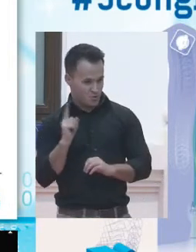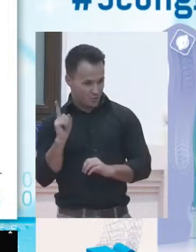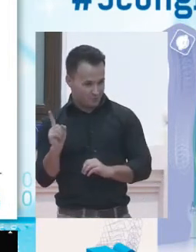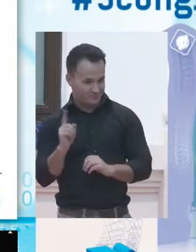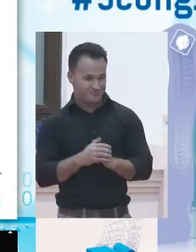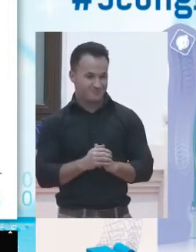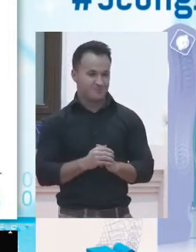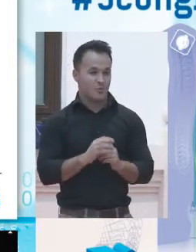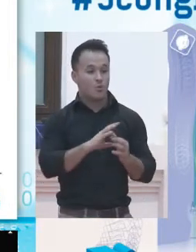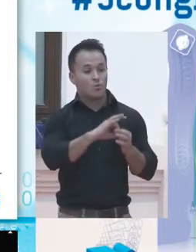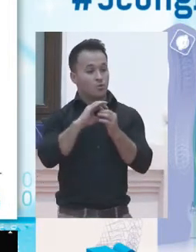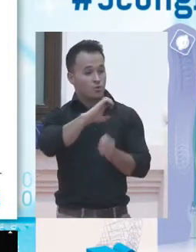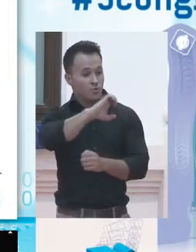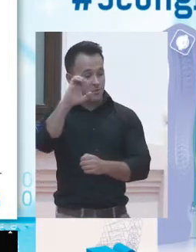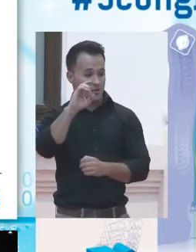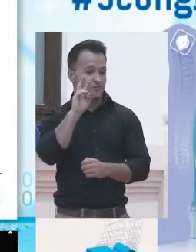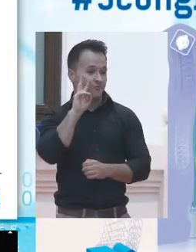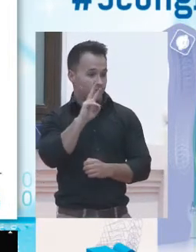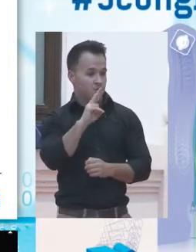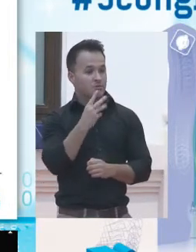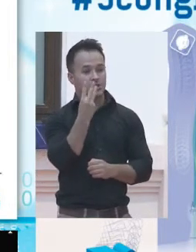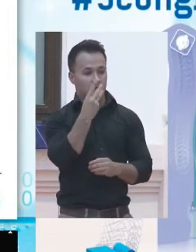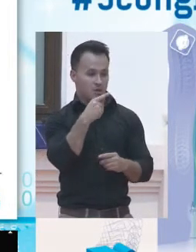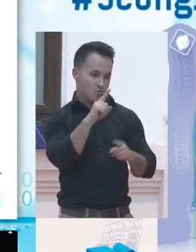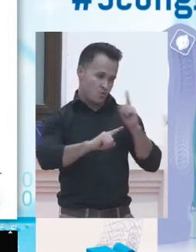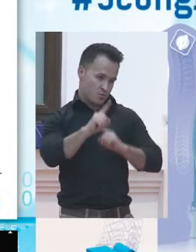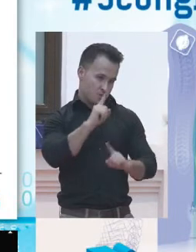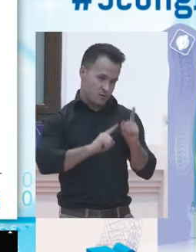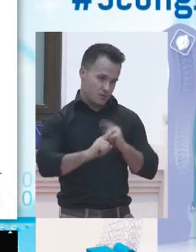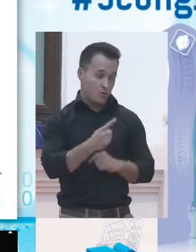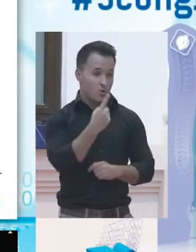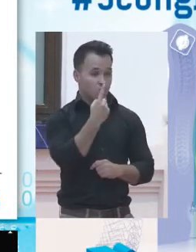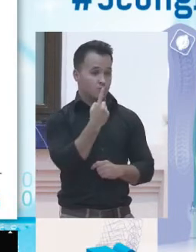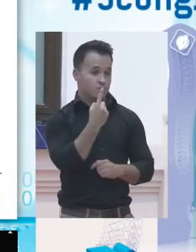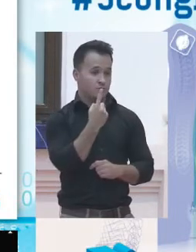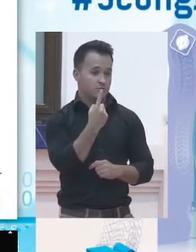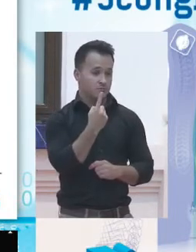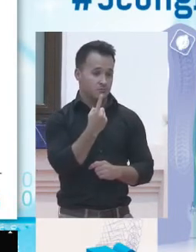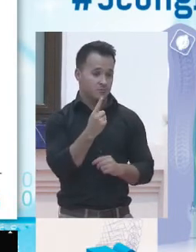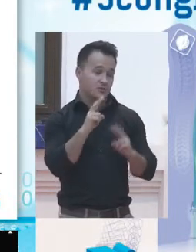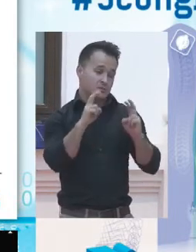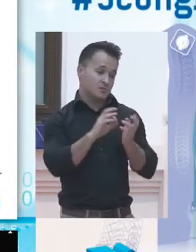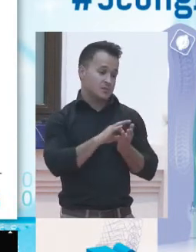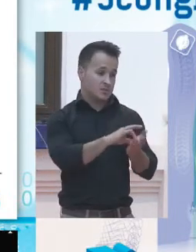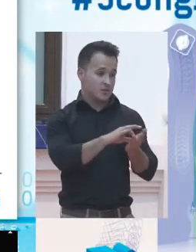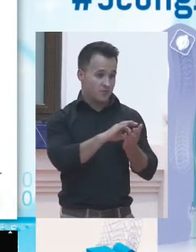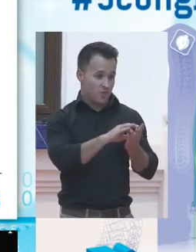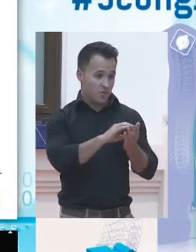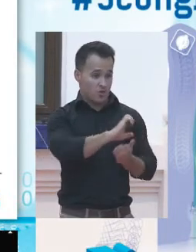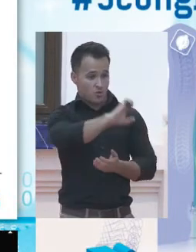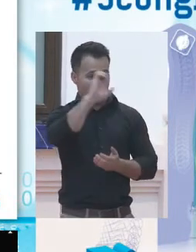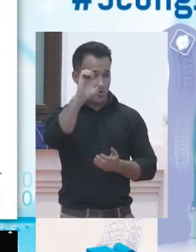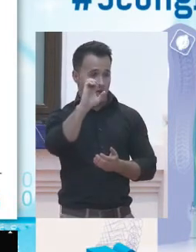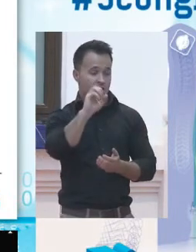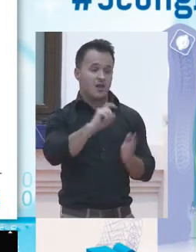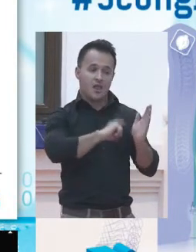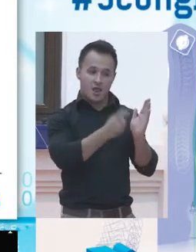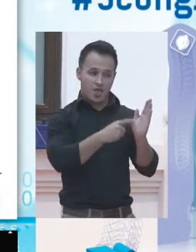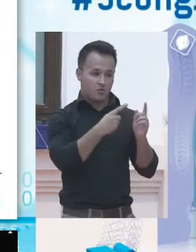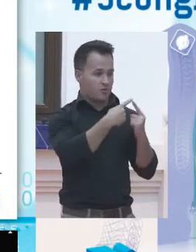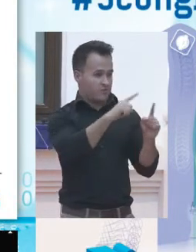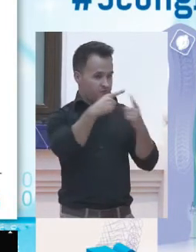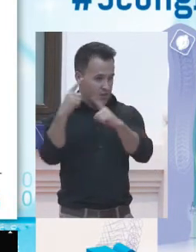La Unión Europea encuentra que hay 3 problemas en el contexto cloud. Uno es que si alguien quiere vender un servicio cloud, en Europa hay distintas